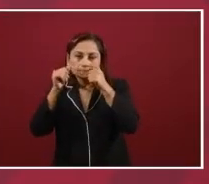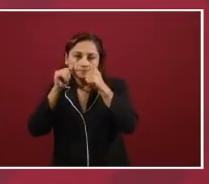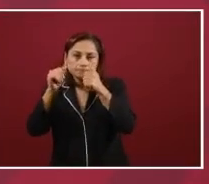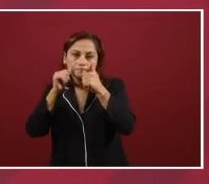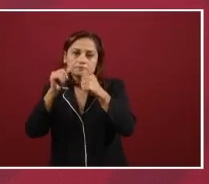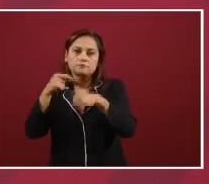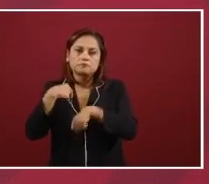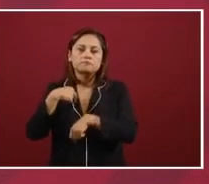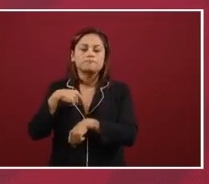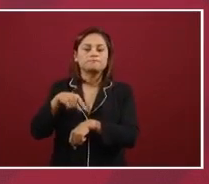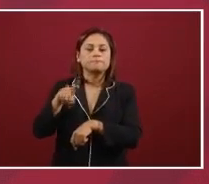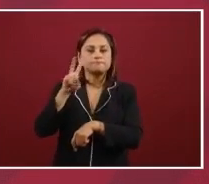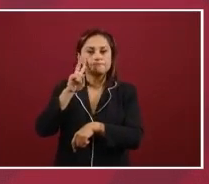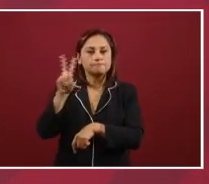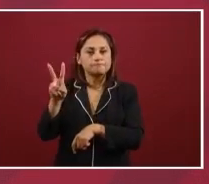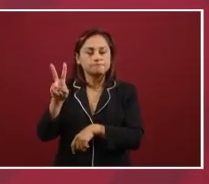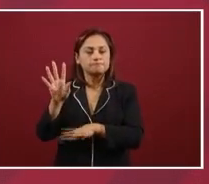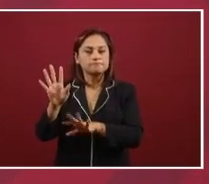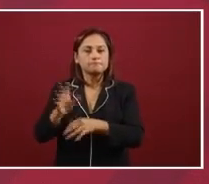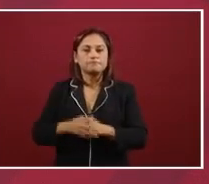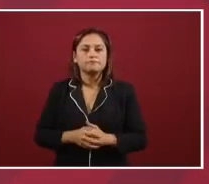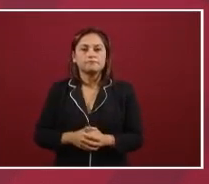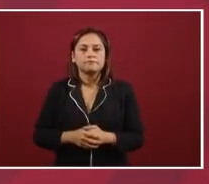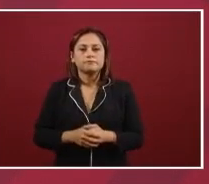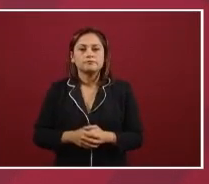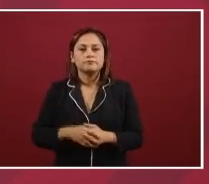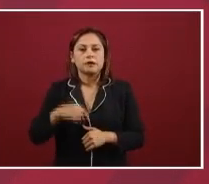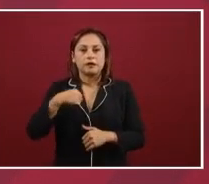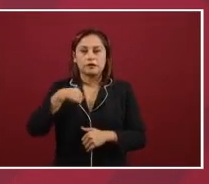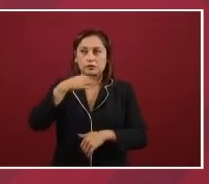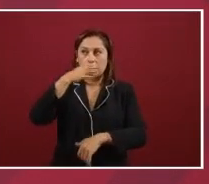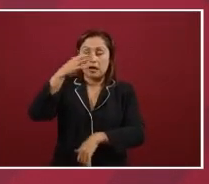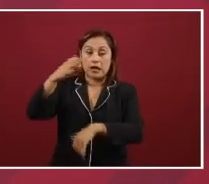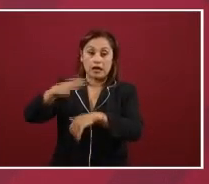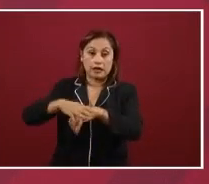y decirles que cuando regresen